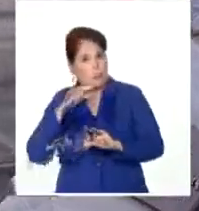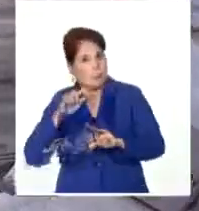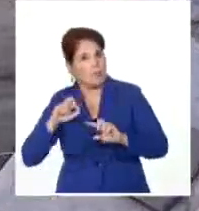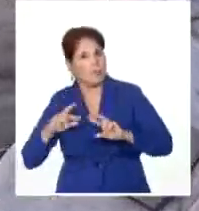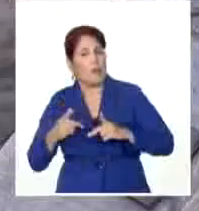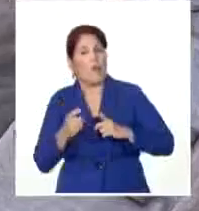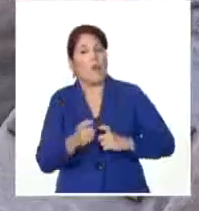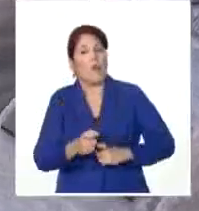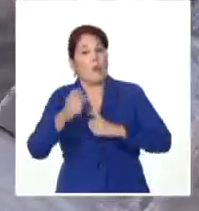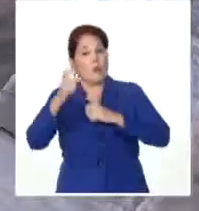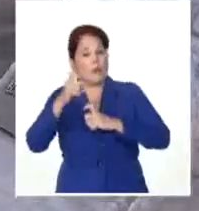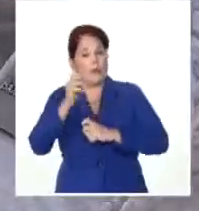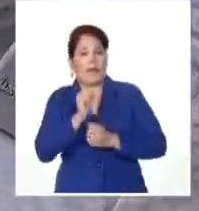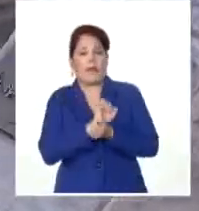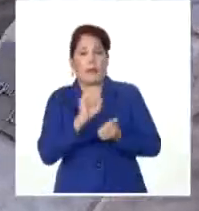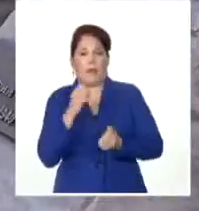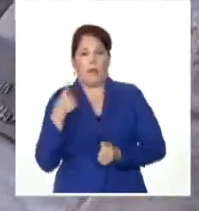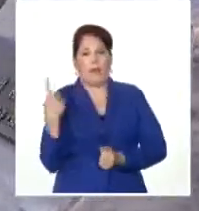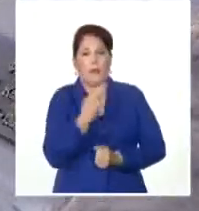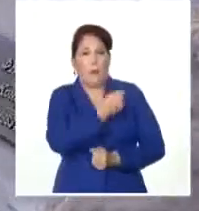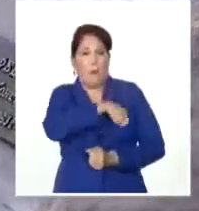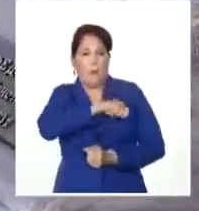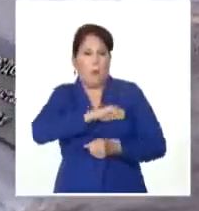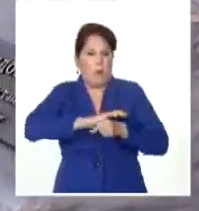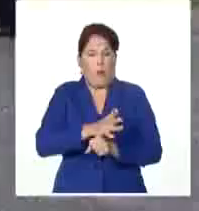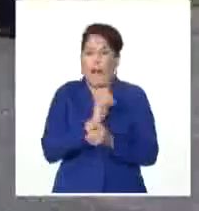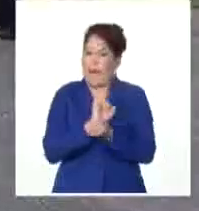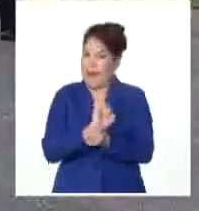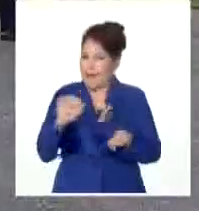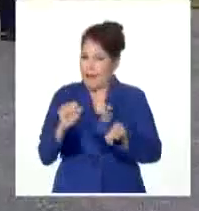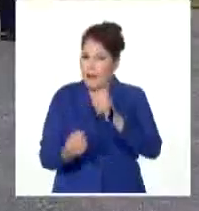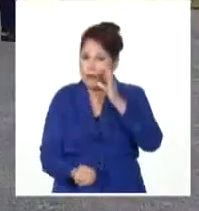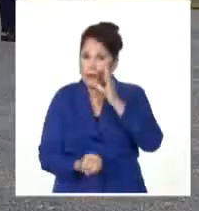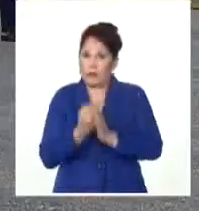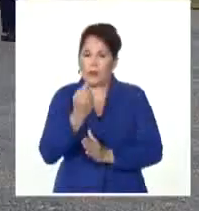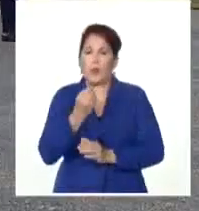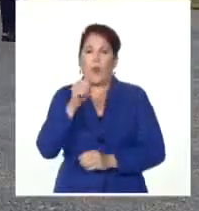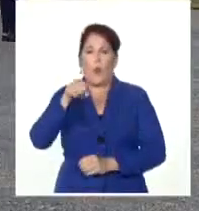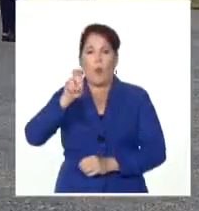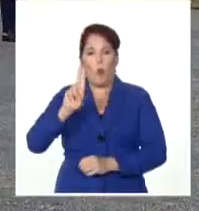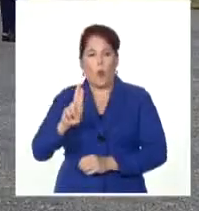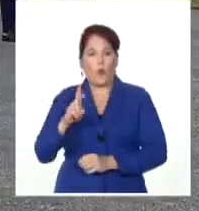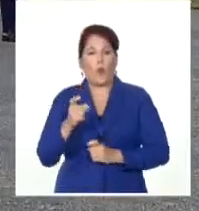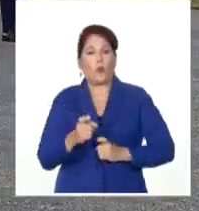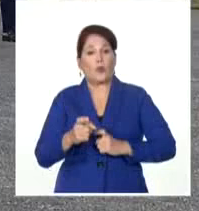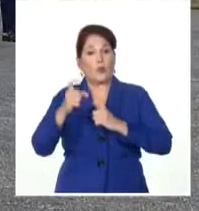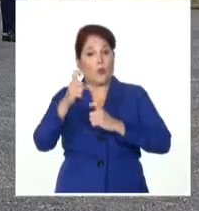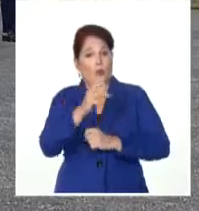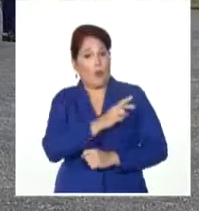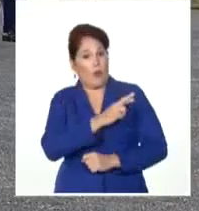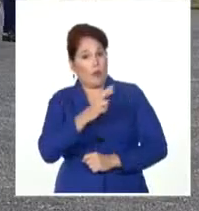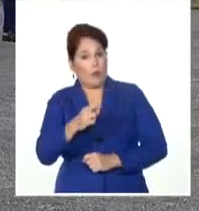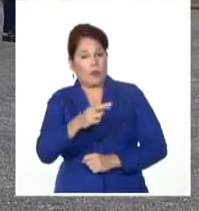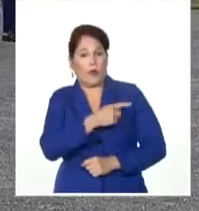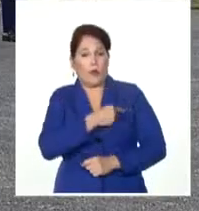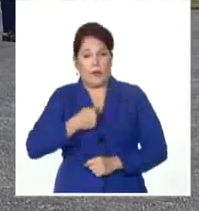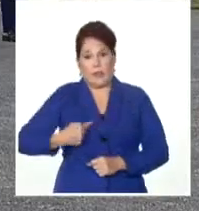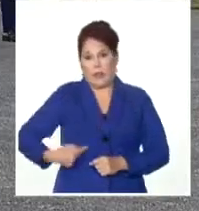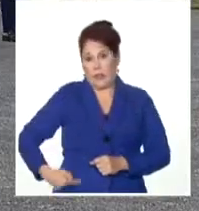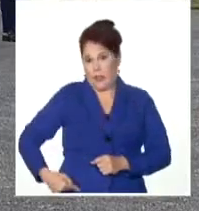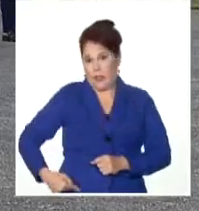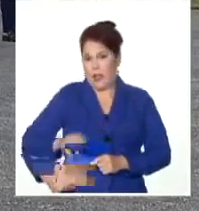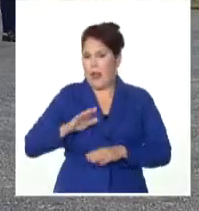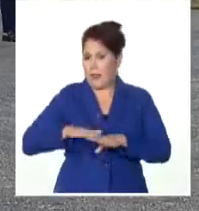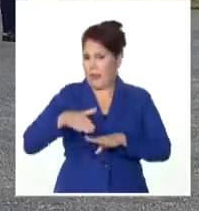lucha de liberación nacional en pueblos oprimidos, la fundación de la ONU, el triunfo de la Revolución China. Pocos